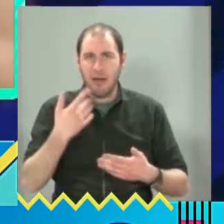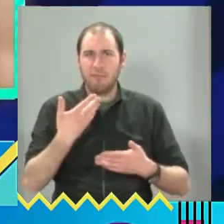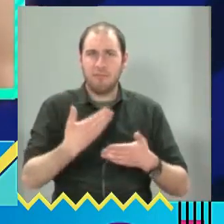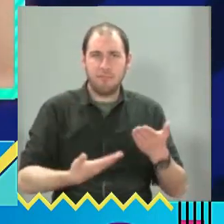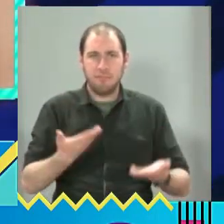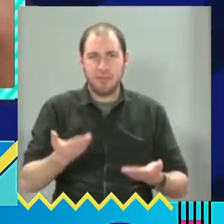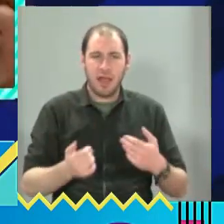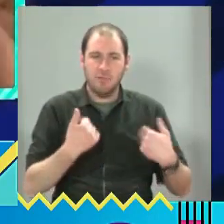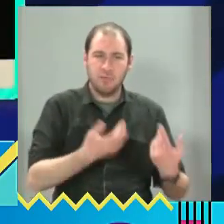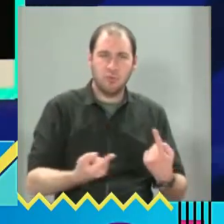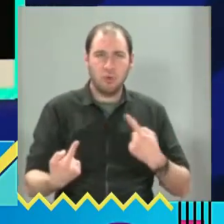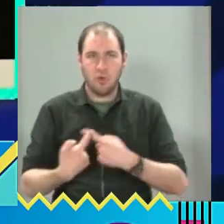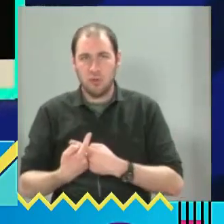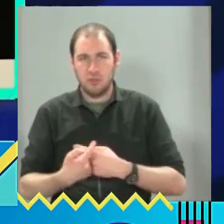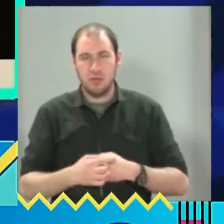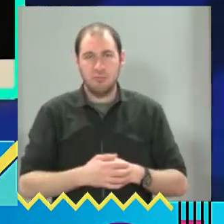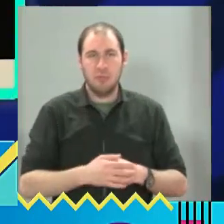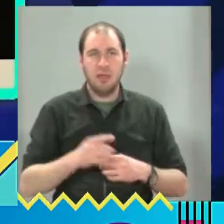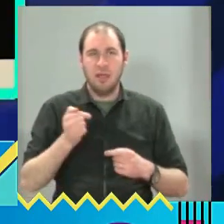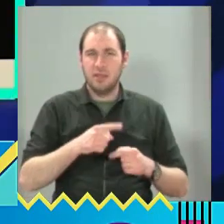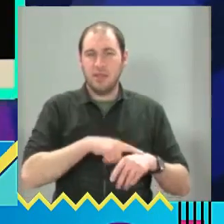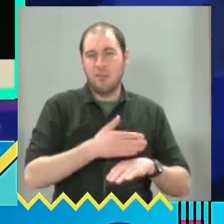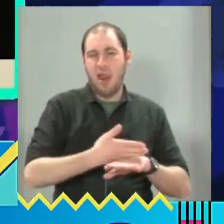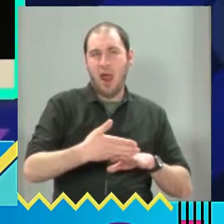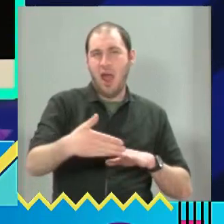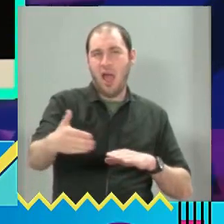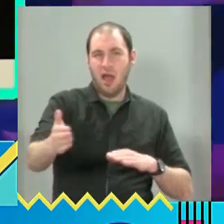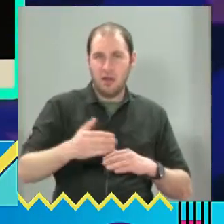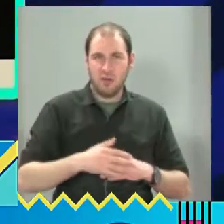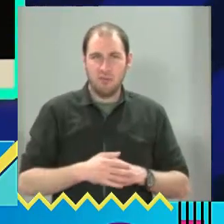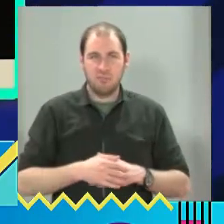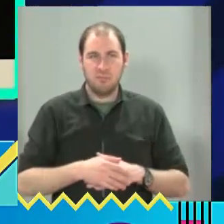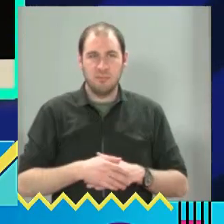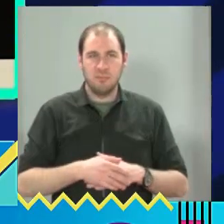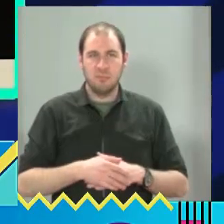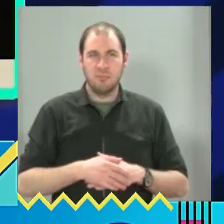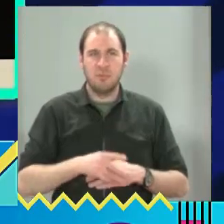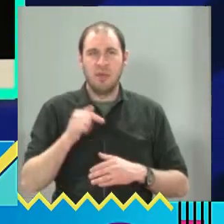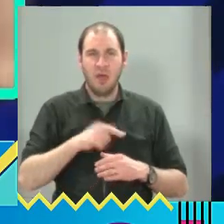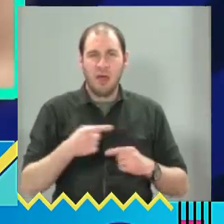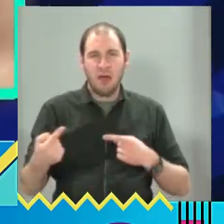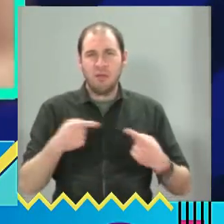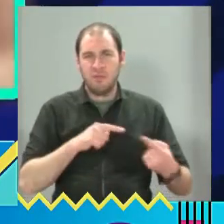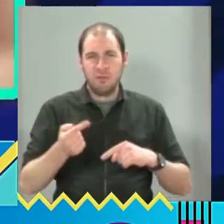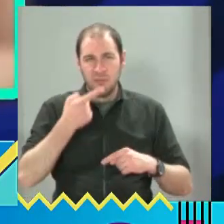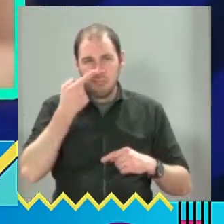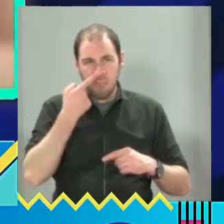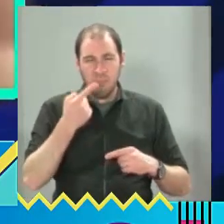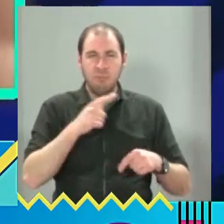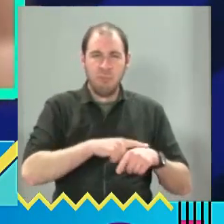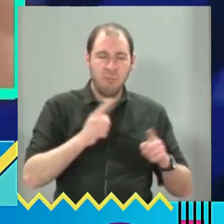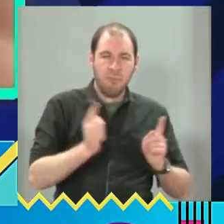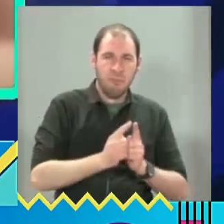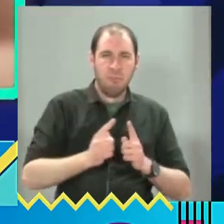más costos-beneficios y que tiene en cuenta más el largo plazo, busca más nuestro bienestar. Entonces empieza ese conflicto de intereses entre el corto